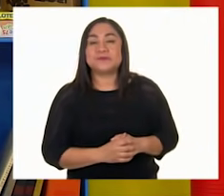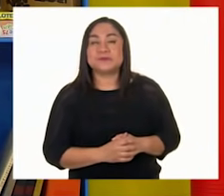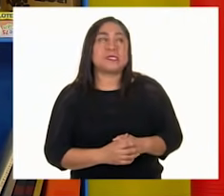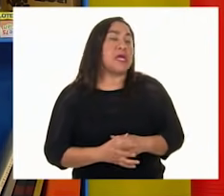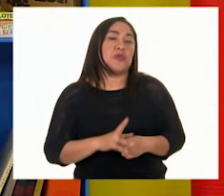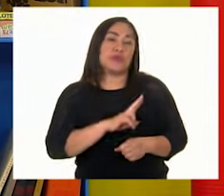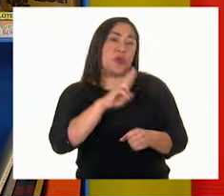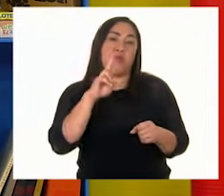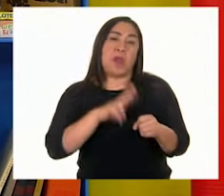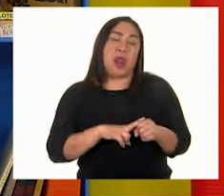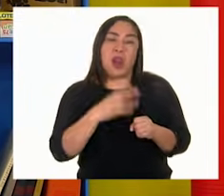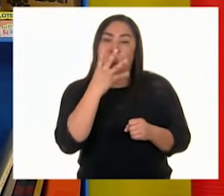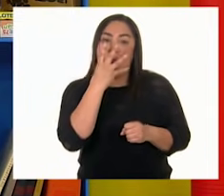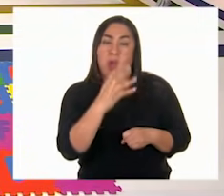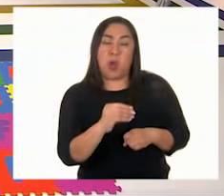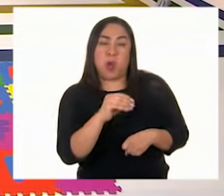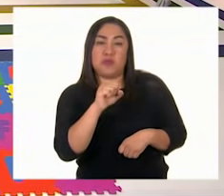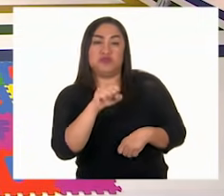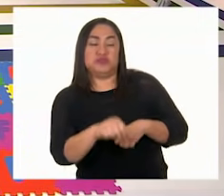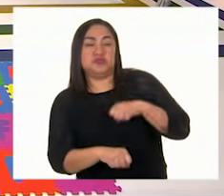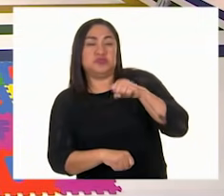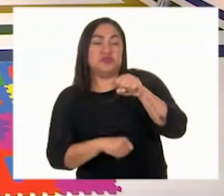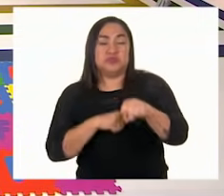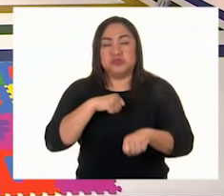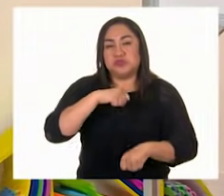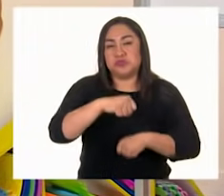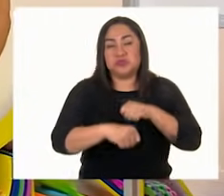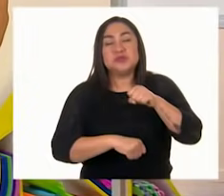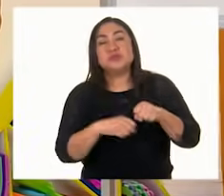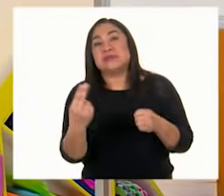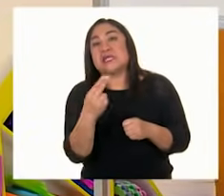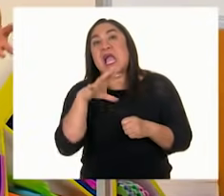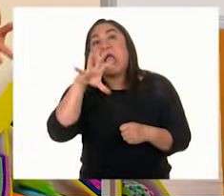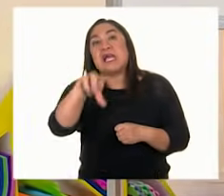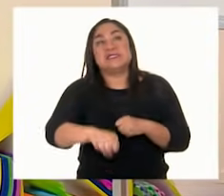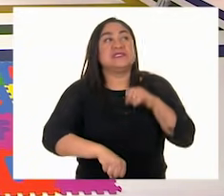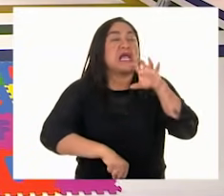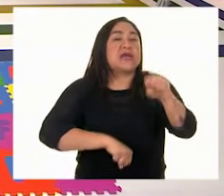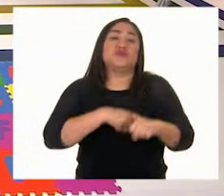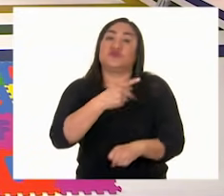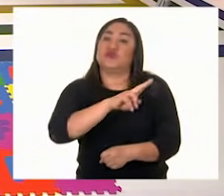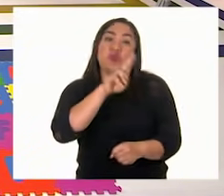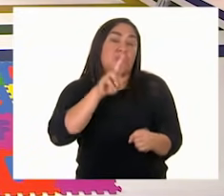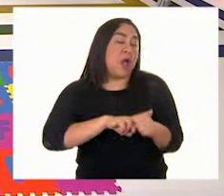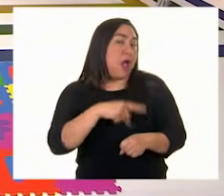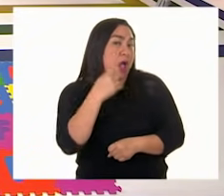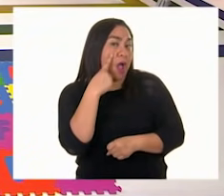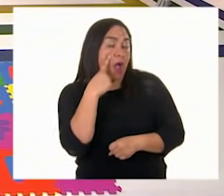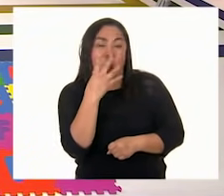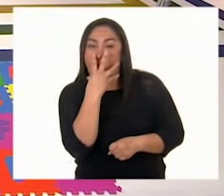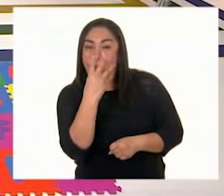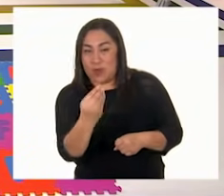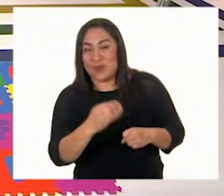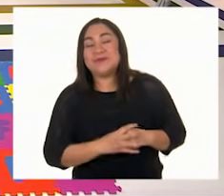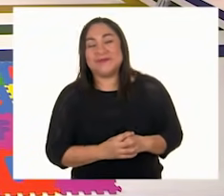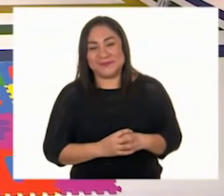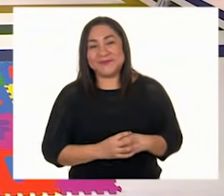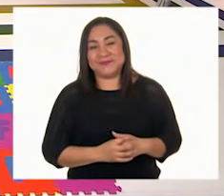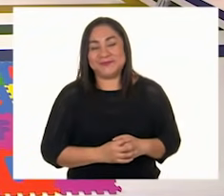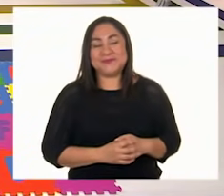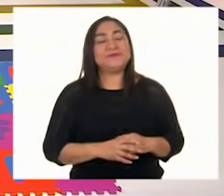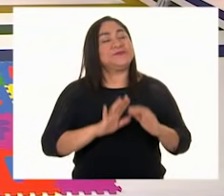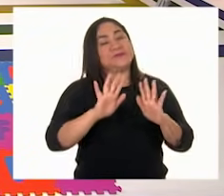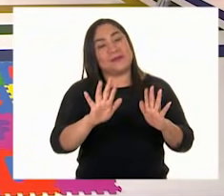normal. Claro, porque siempre va a querer comer. Comer. Es su naturaleza. A ver. Vamos con él. Y